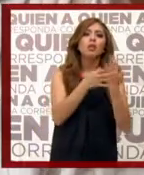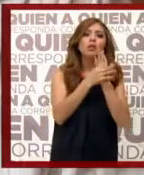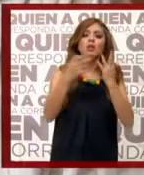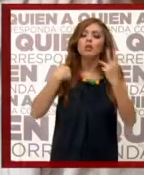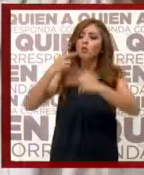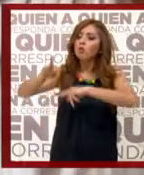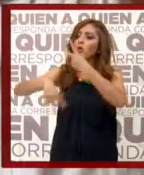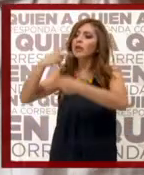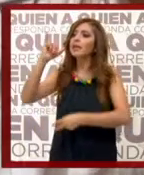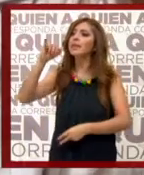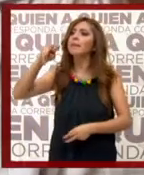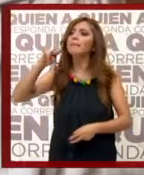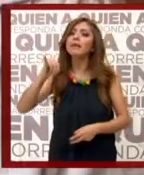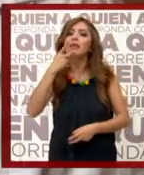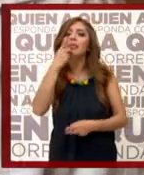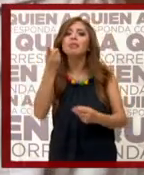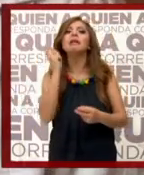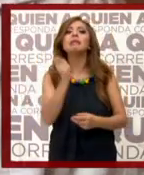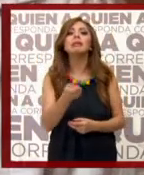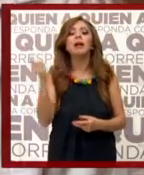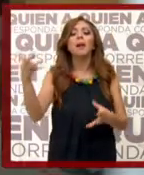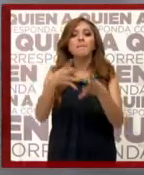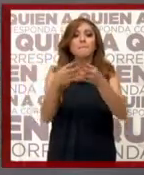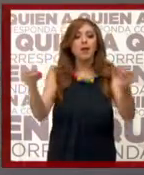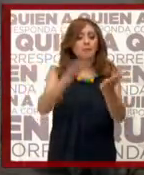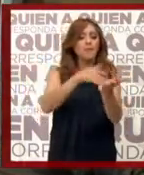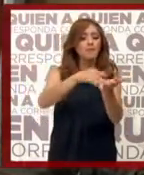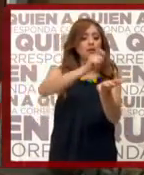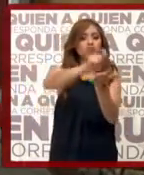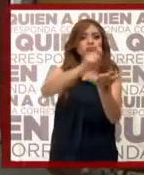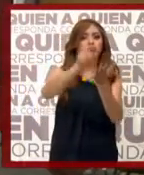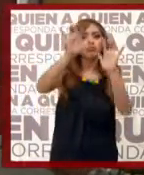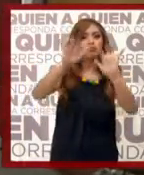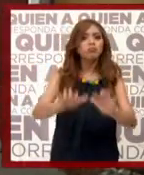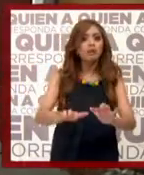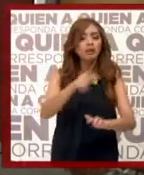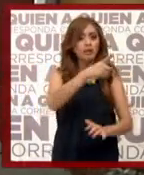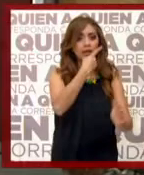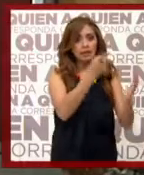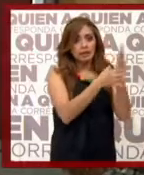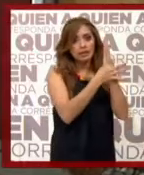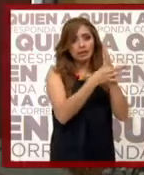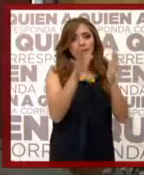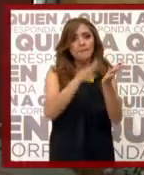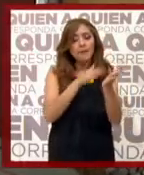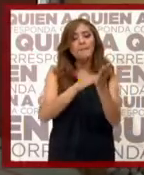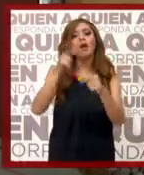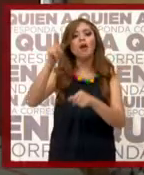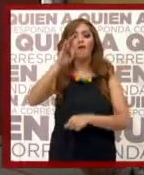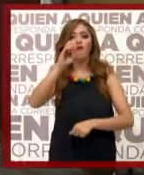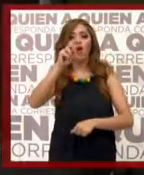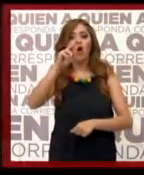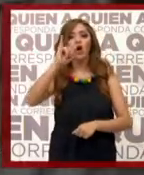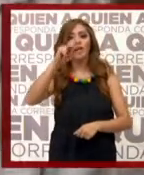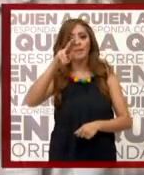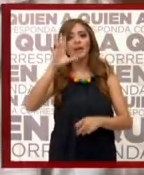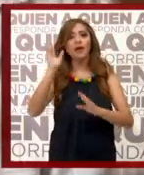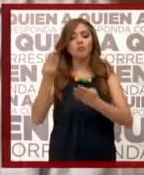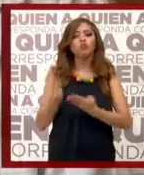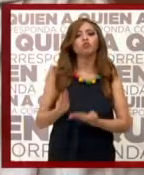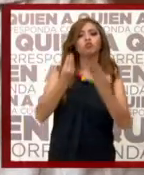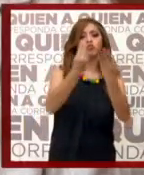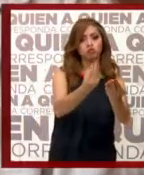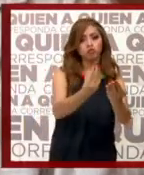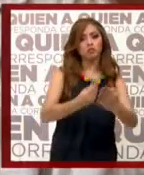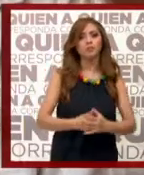arraigo, que haga cuenta que me desaparecieron los expedientes. Asegura contar con un documento y un folio que el mismo INVI le proporcionó. Me otorga el